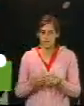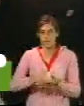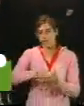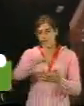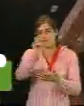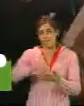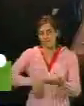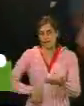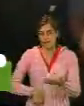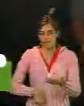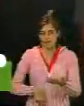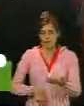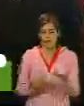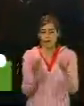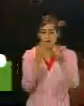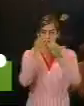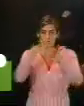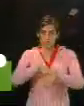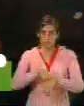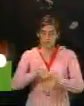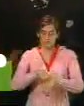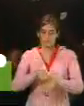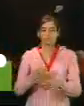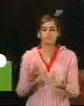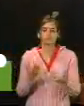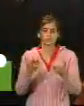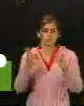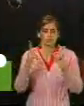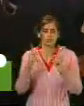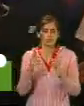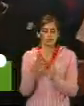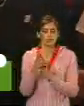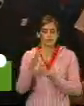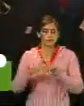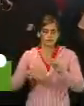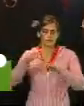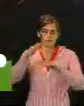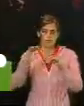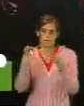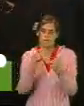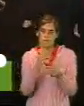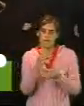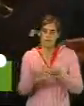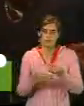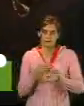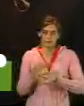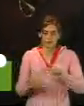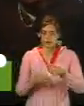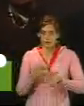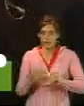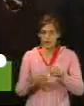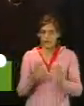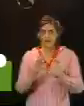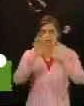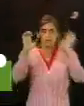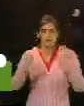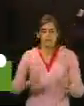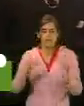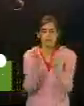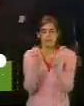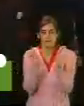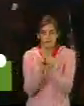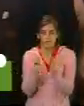firma de este acuerdo que permitirá pues la construcción o la fabricación de estructuras